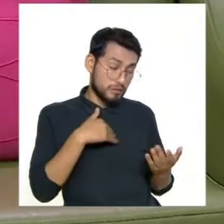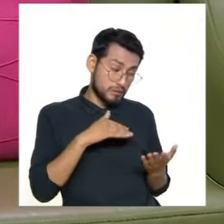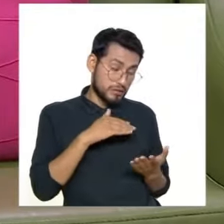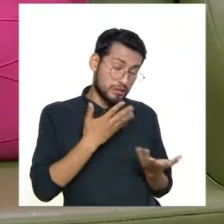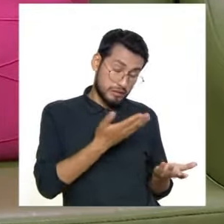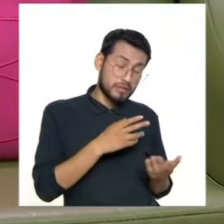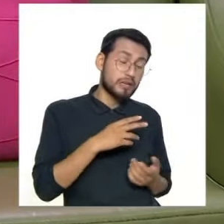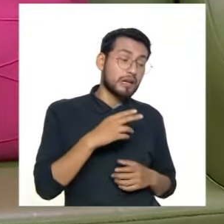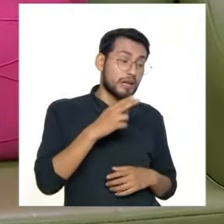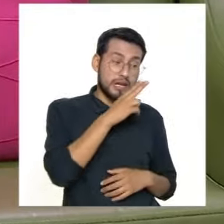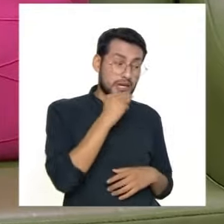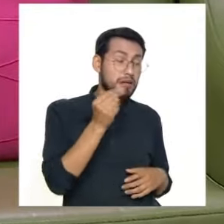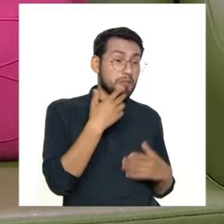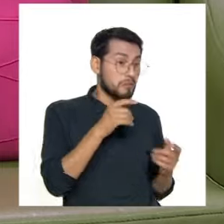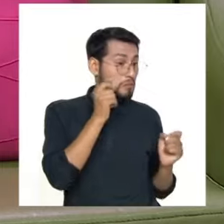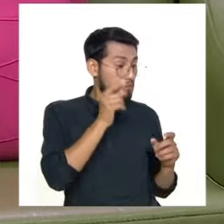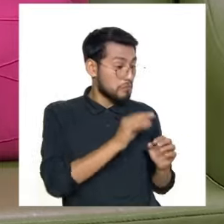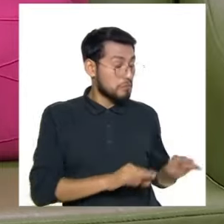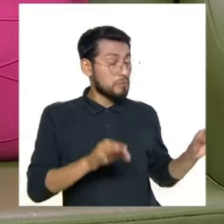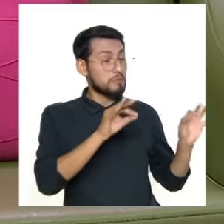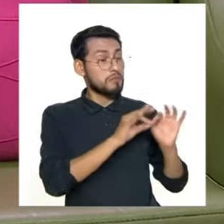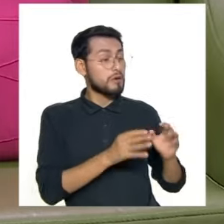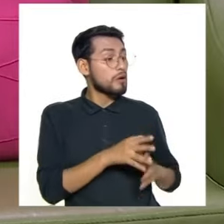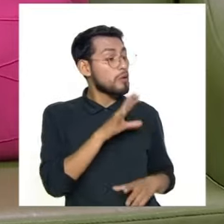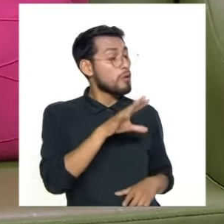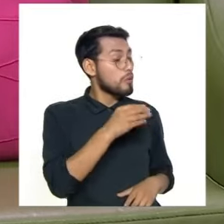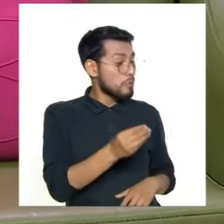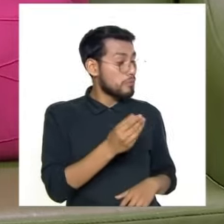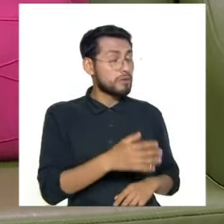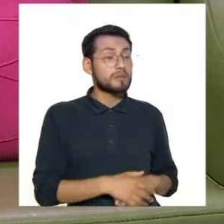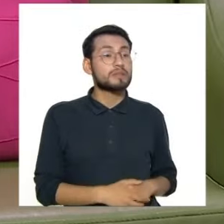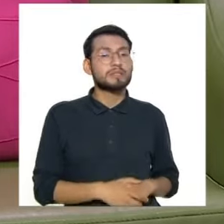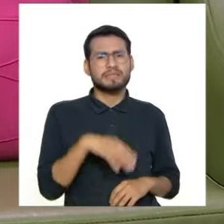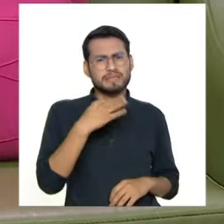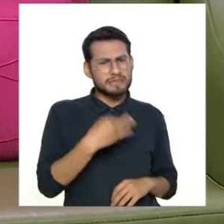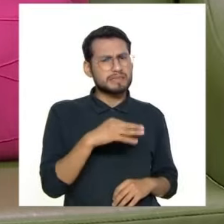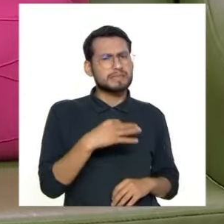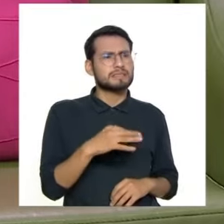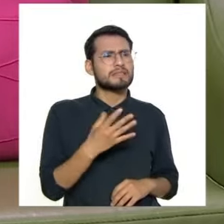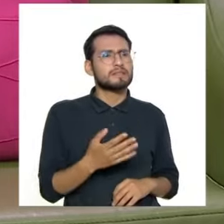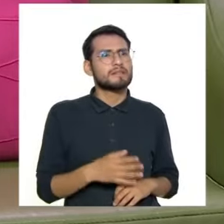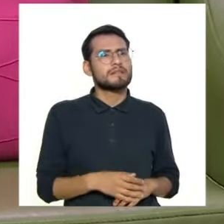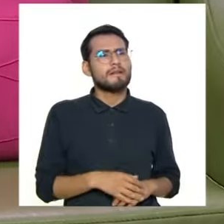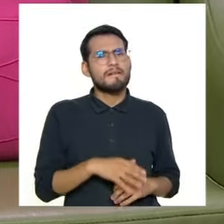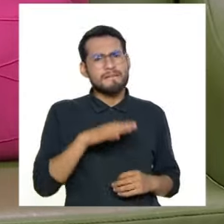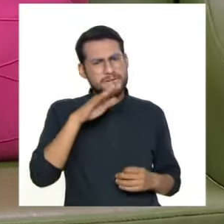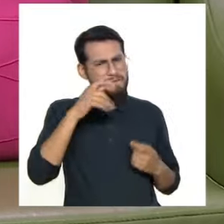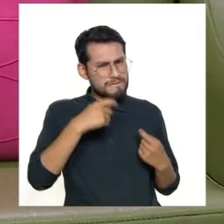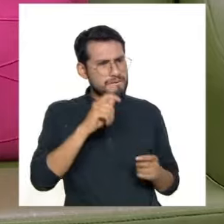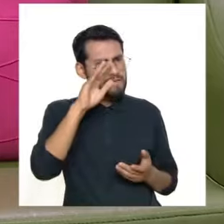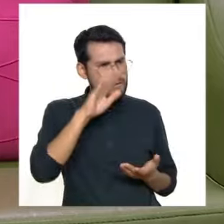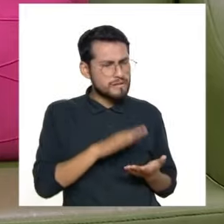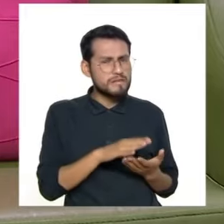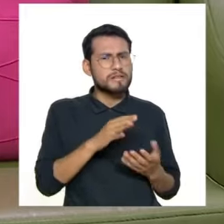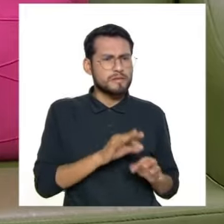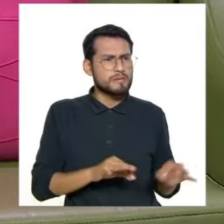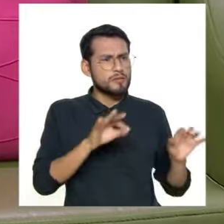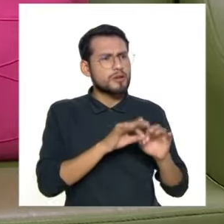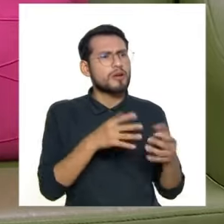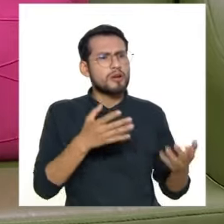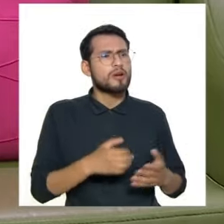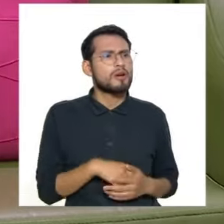nicolasa una un detalle muy importante porque siempre Tratamos de eh disminuir o no dar importancia a los